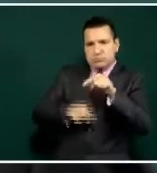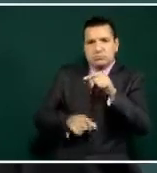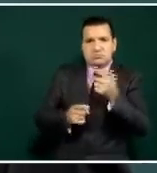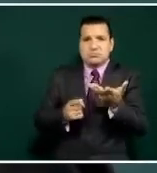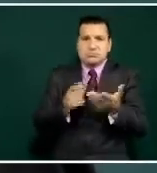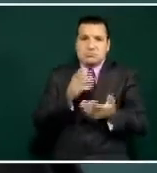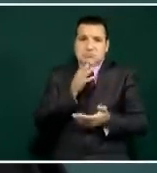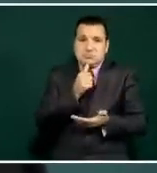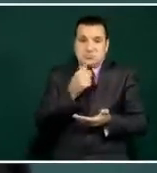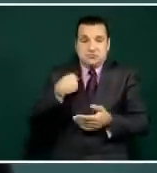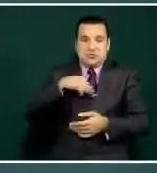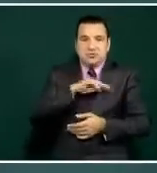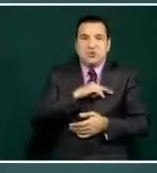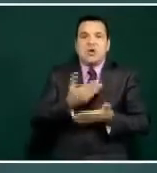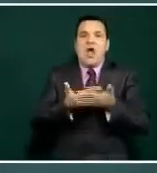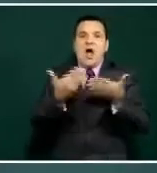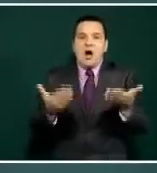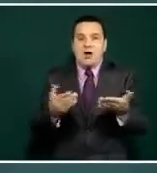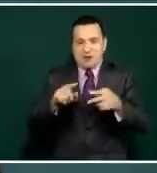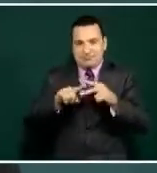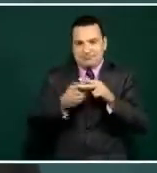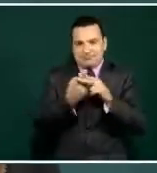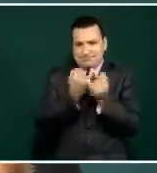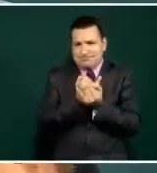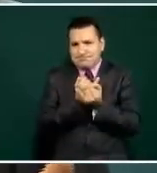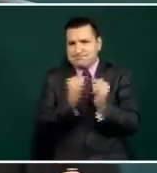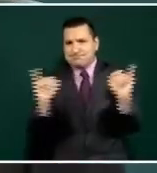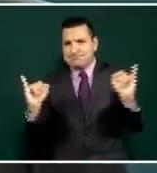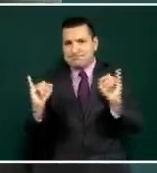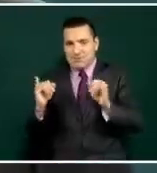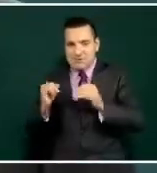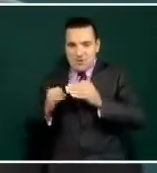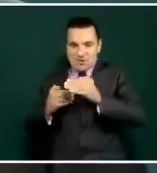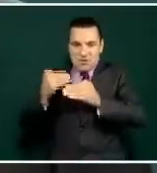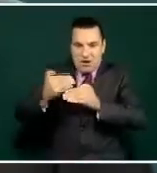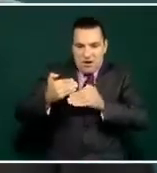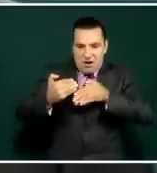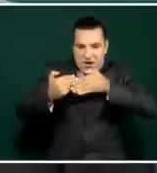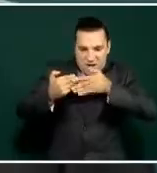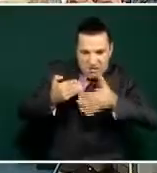Nosotros estamos inaugurando una etapa nueva.